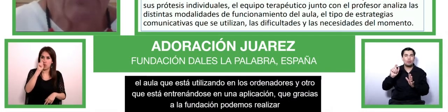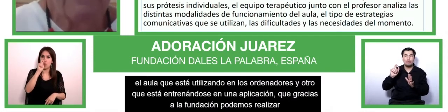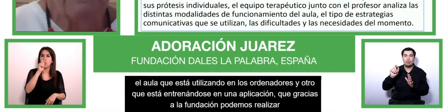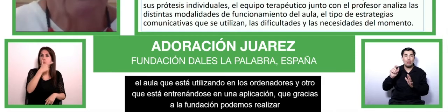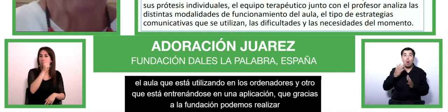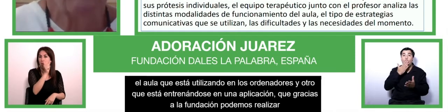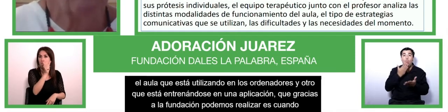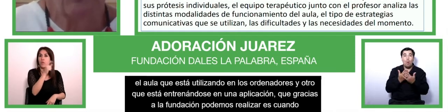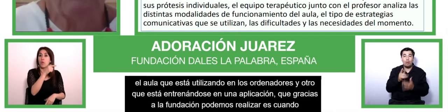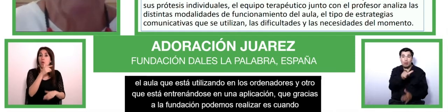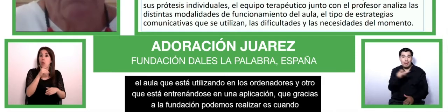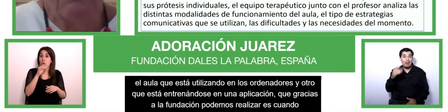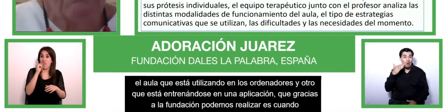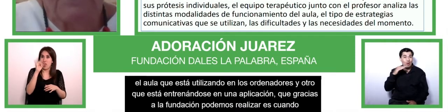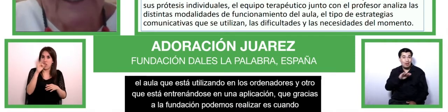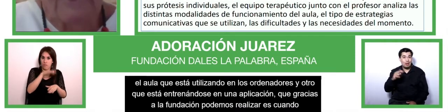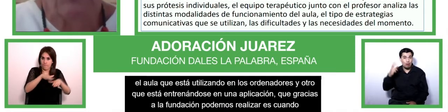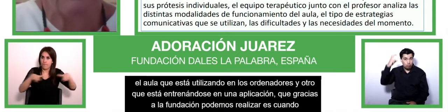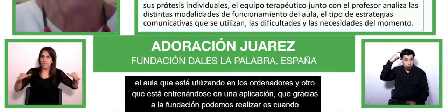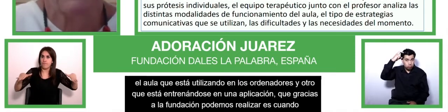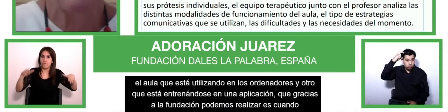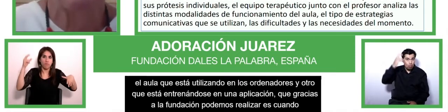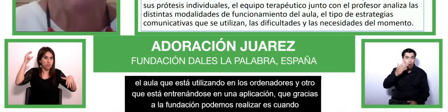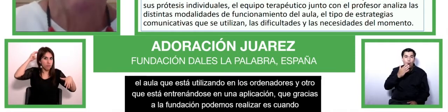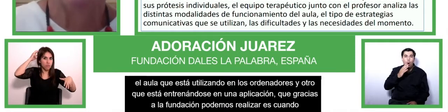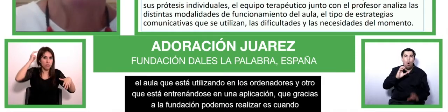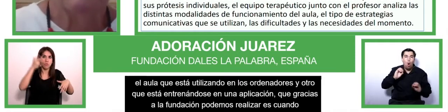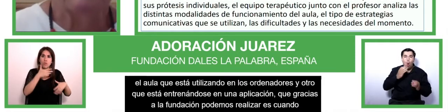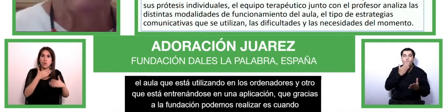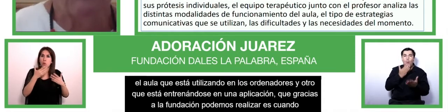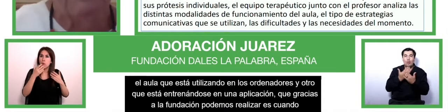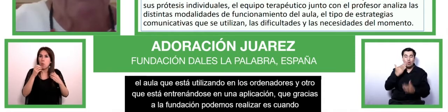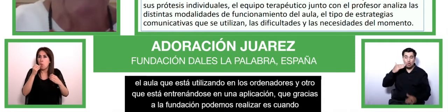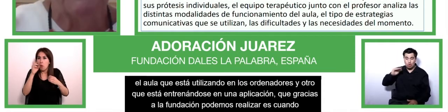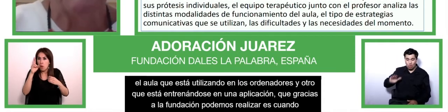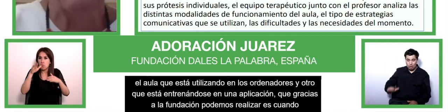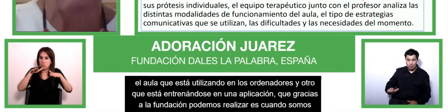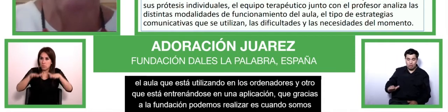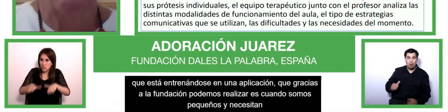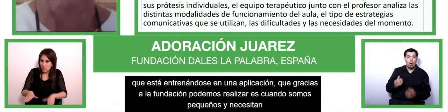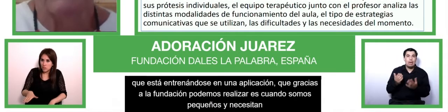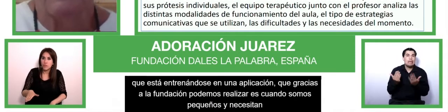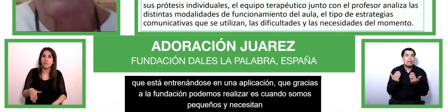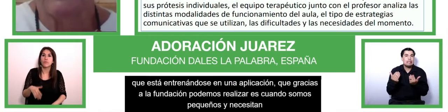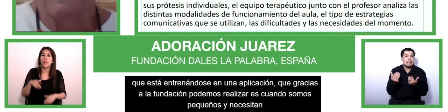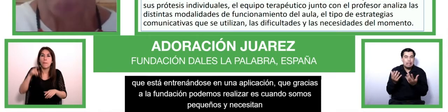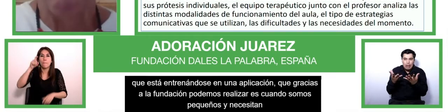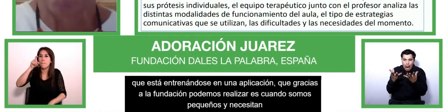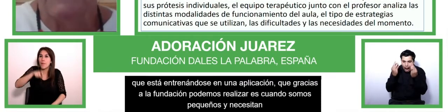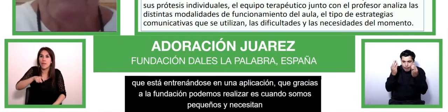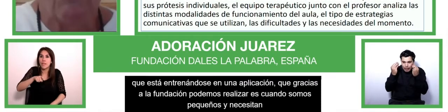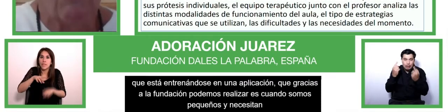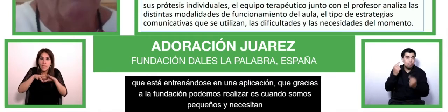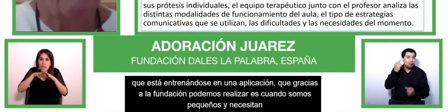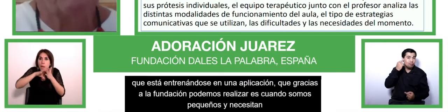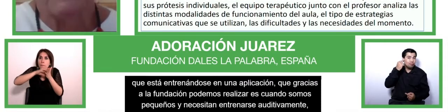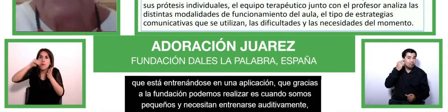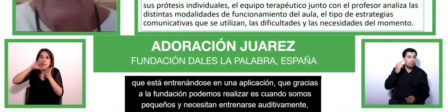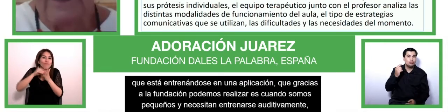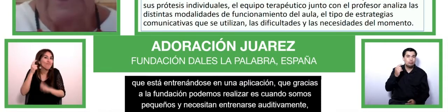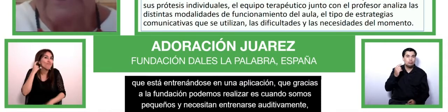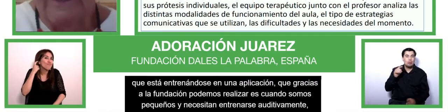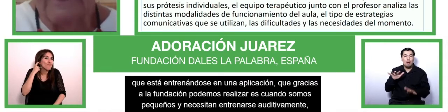implante coclear o cuando son más pequeños y necesitan entrenarse auditivamente, pues se llama Mínimo,